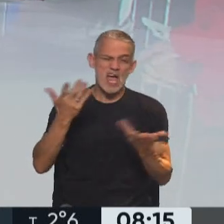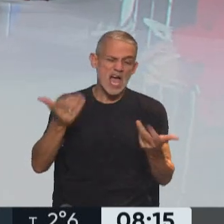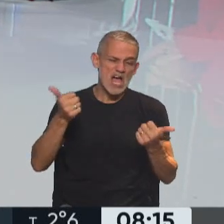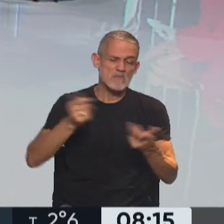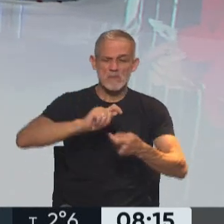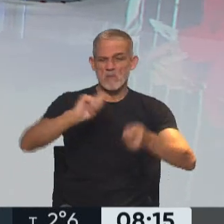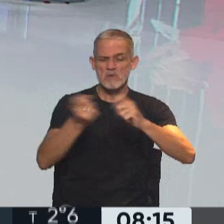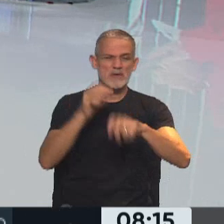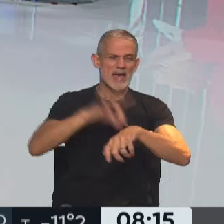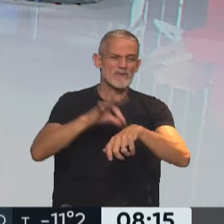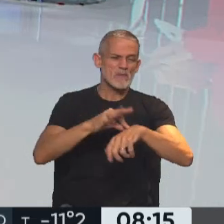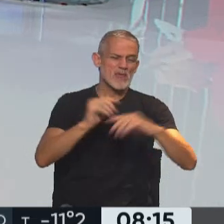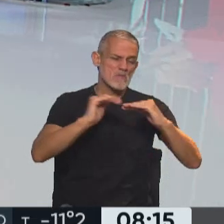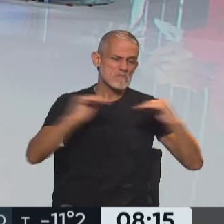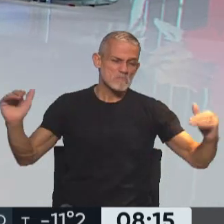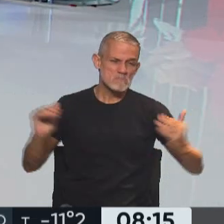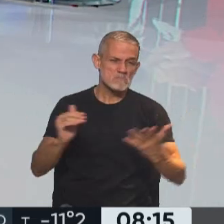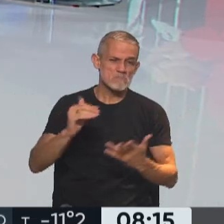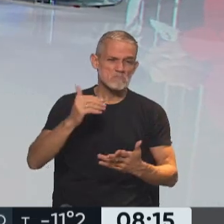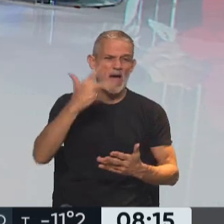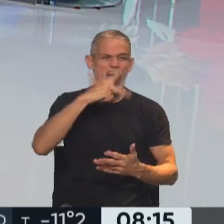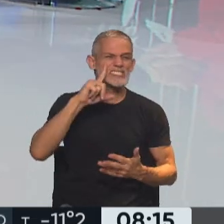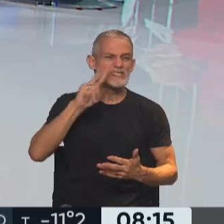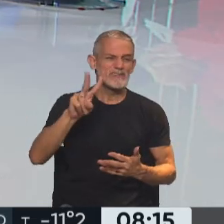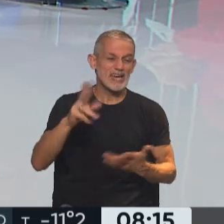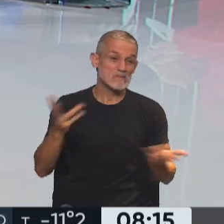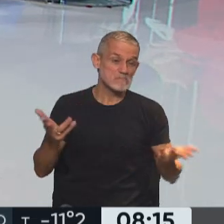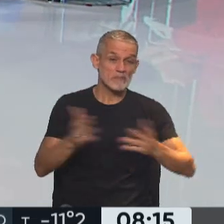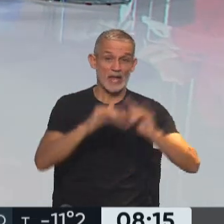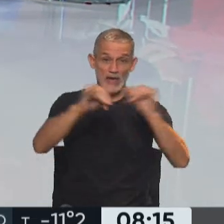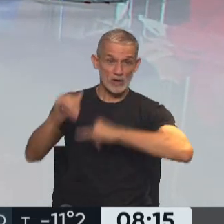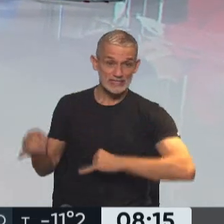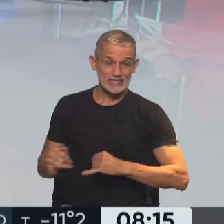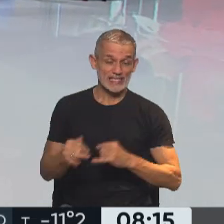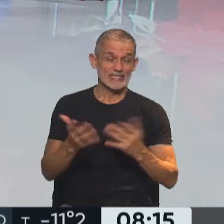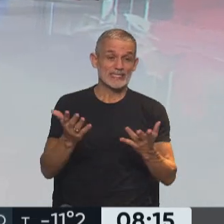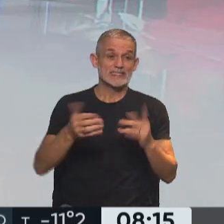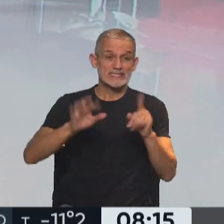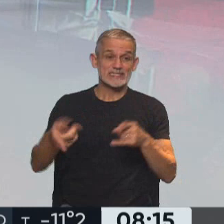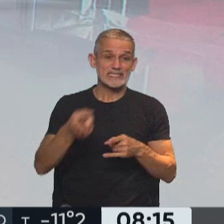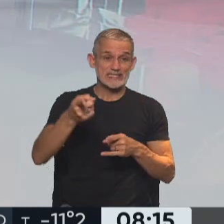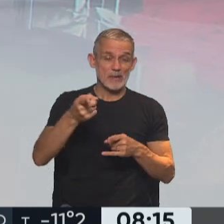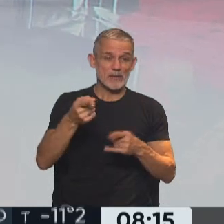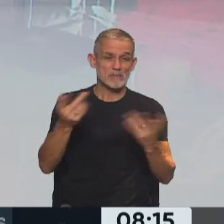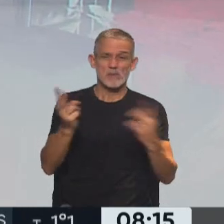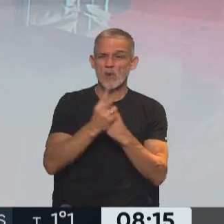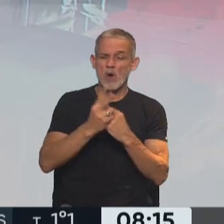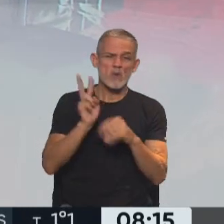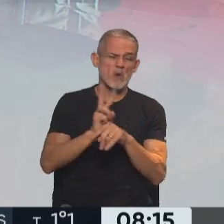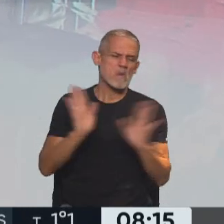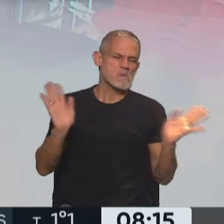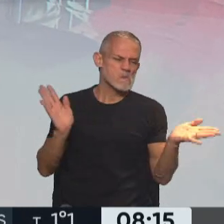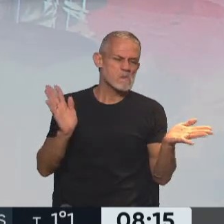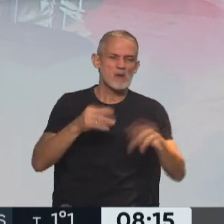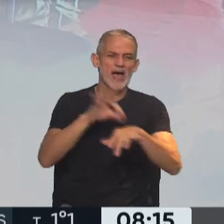transformó casi en una enfermedad crónica, ¿Sí? Los adolescentes, los jóvenes y los adultos también dejaron de cuidarse como se venían cuidando